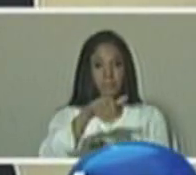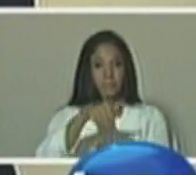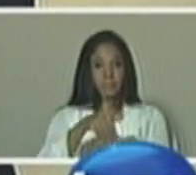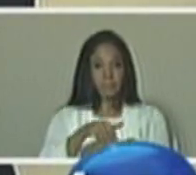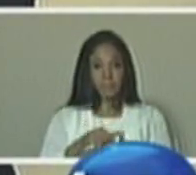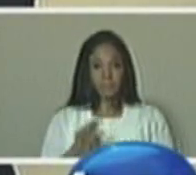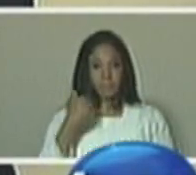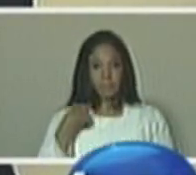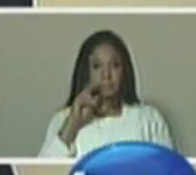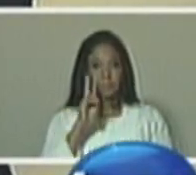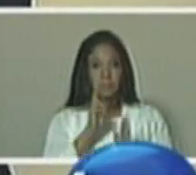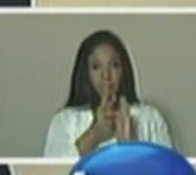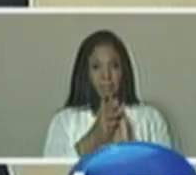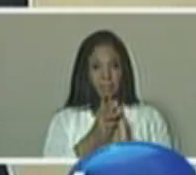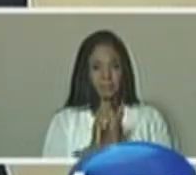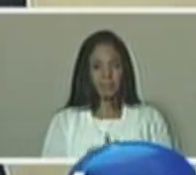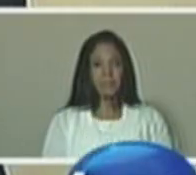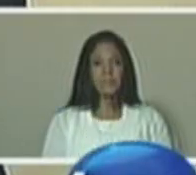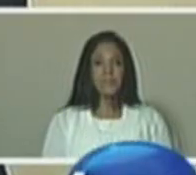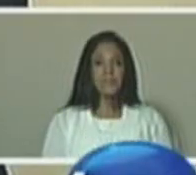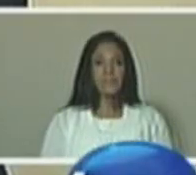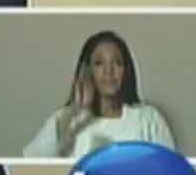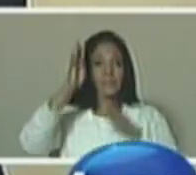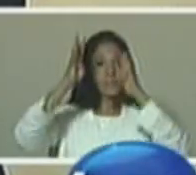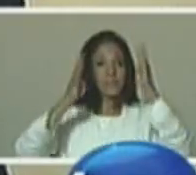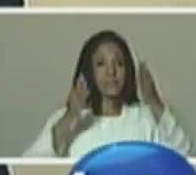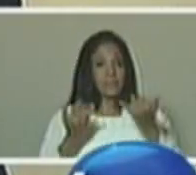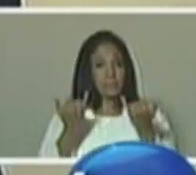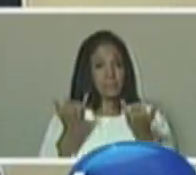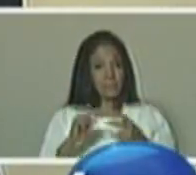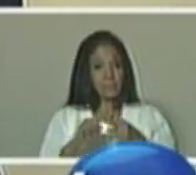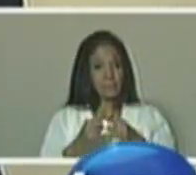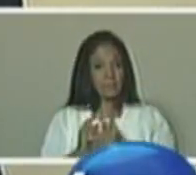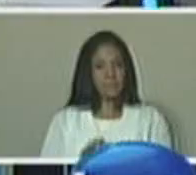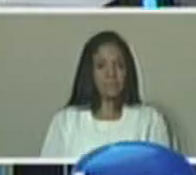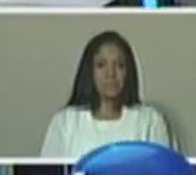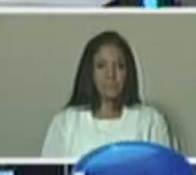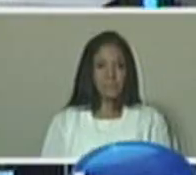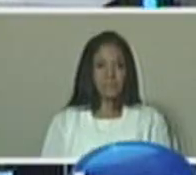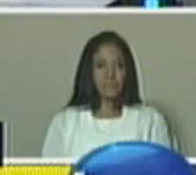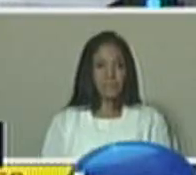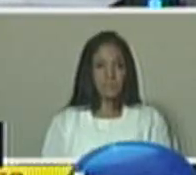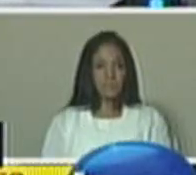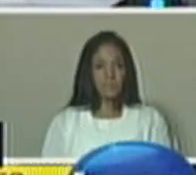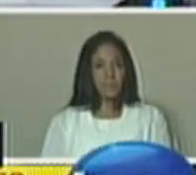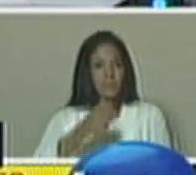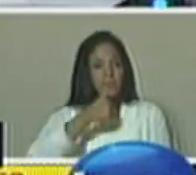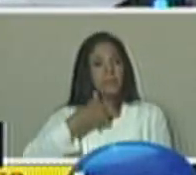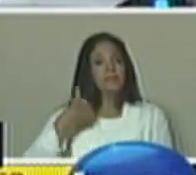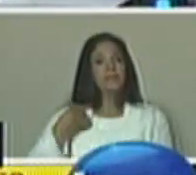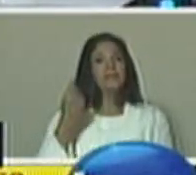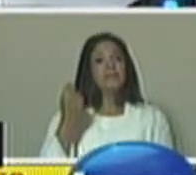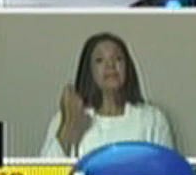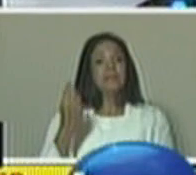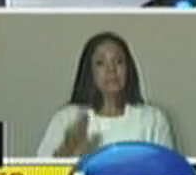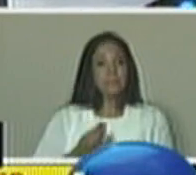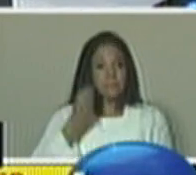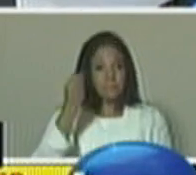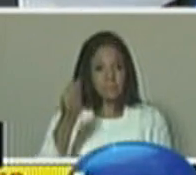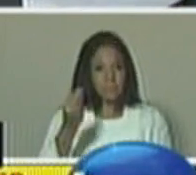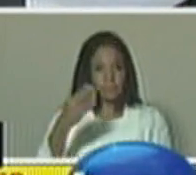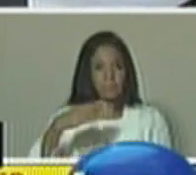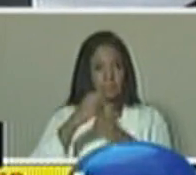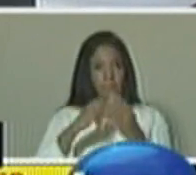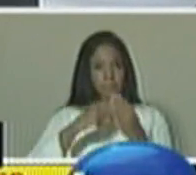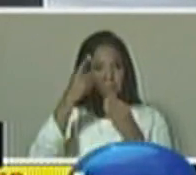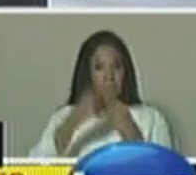tienes 2 minutos para tu improvisación y empiezan ya. Si tuviera el dinero para invertir en un